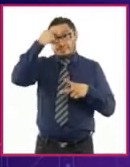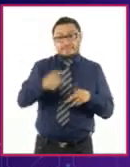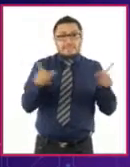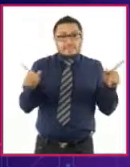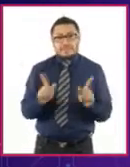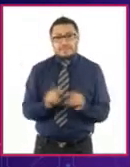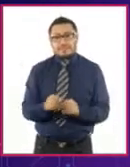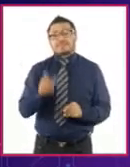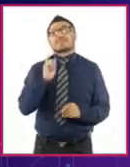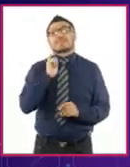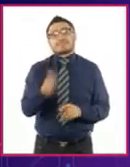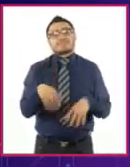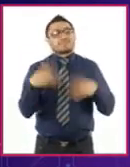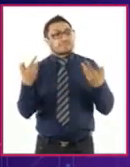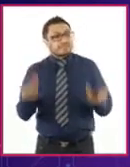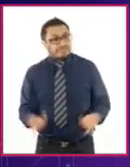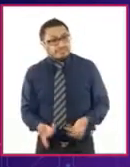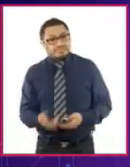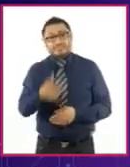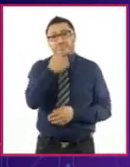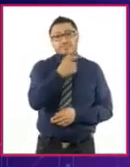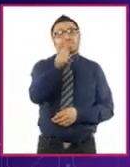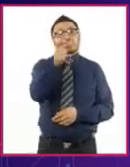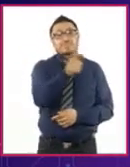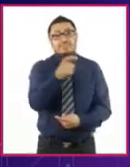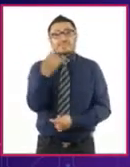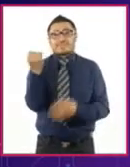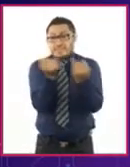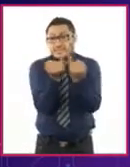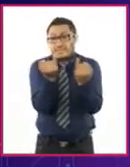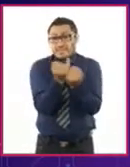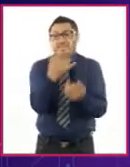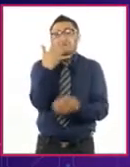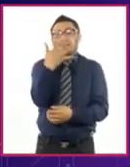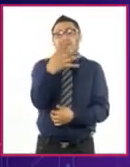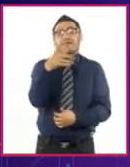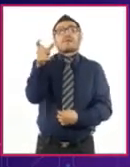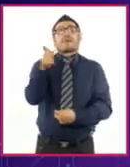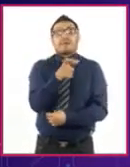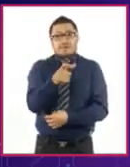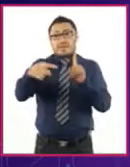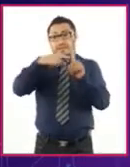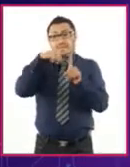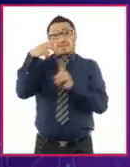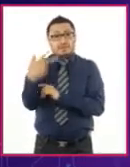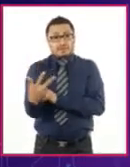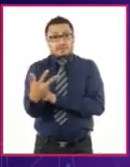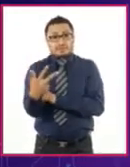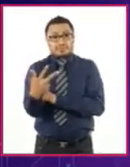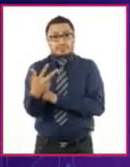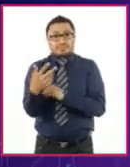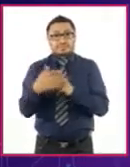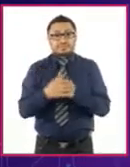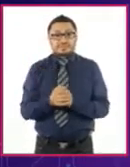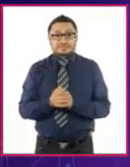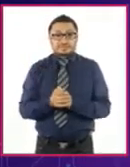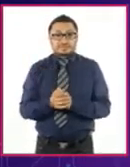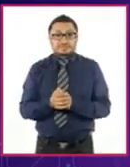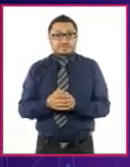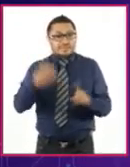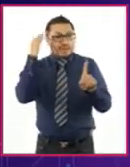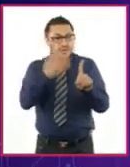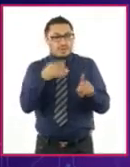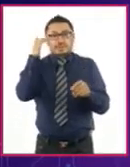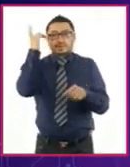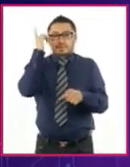se obtiene 7x es igual a 5x más 8. Con el fin de despejar